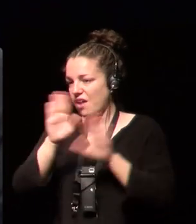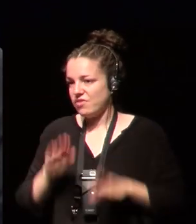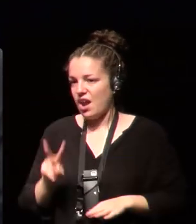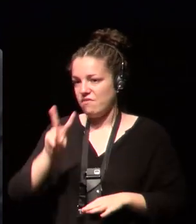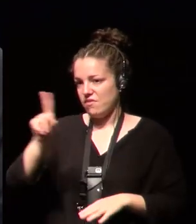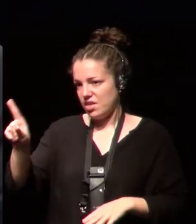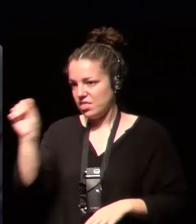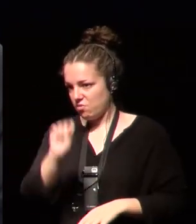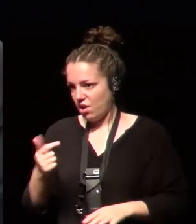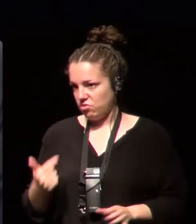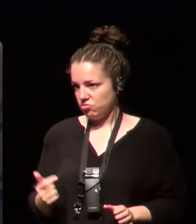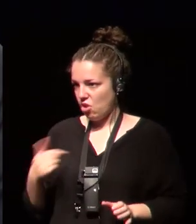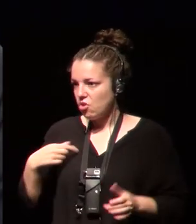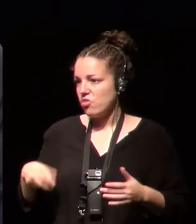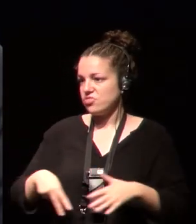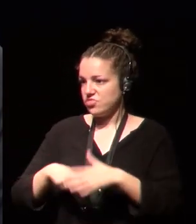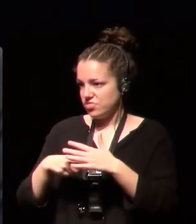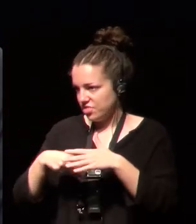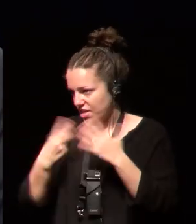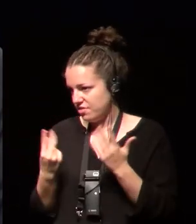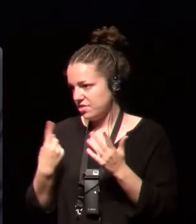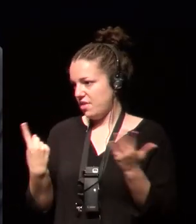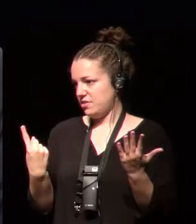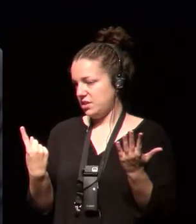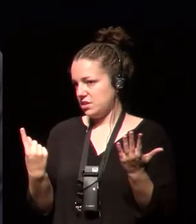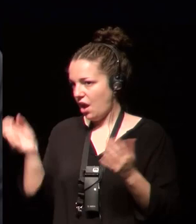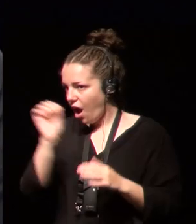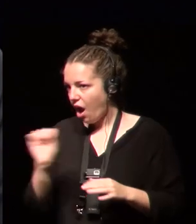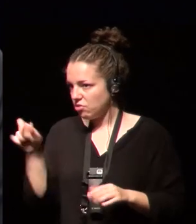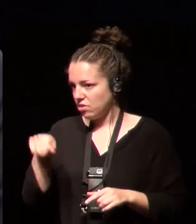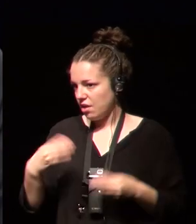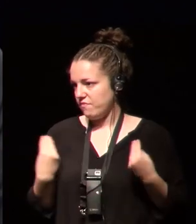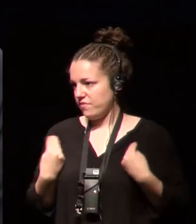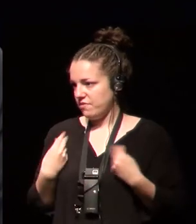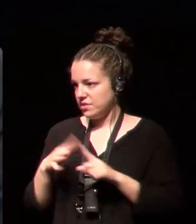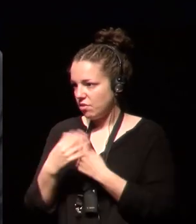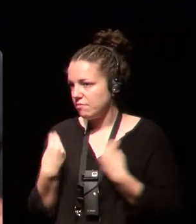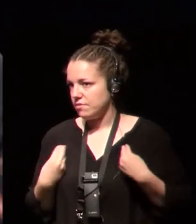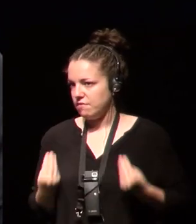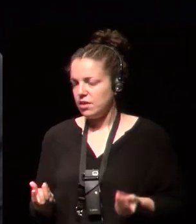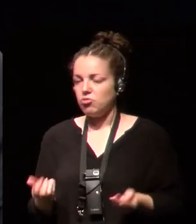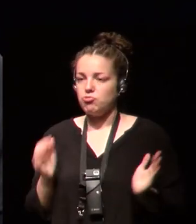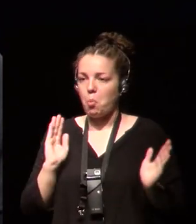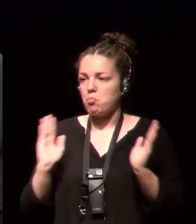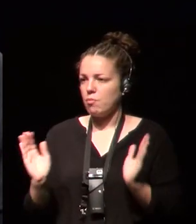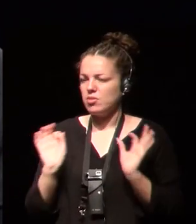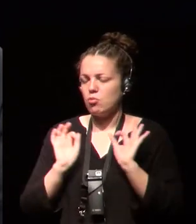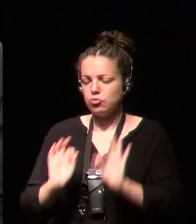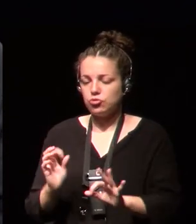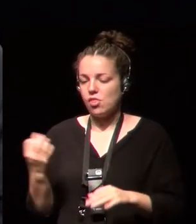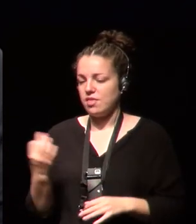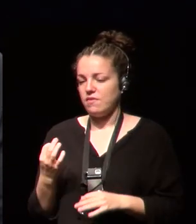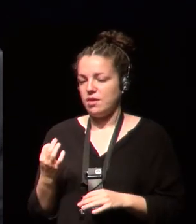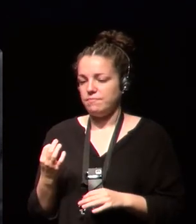16. Y bueno, pues llegó un momento en el que tuvimos que abandonar, ¿no?